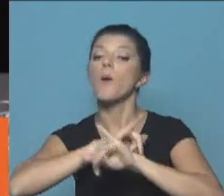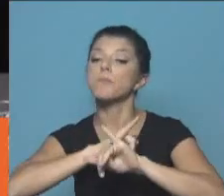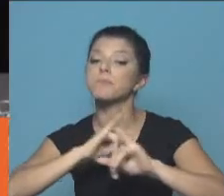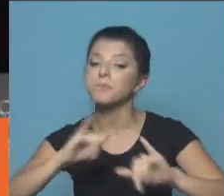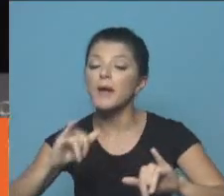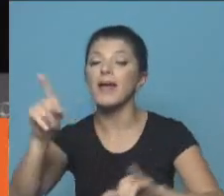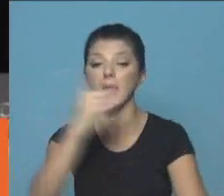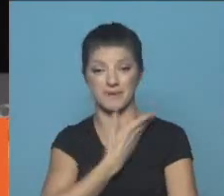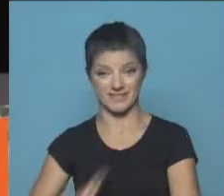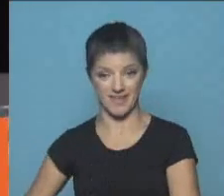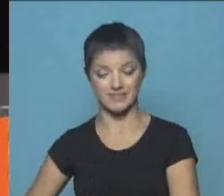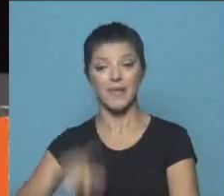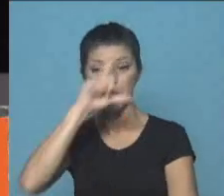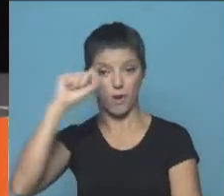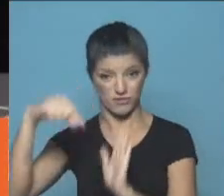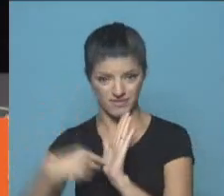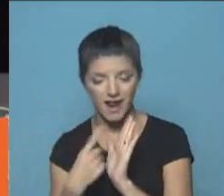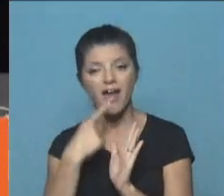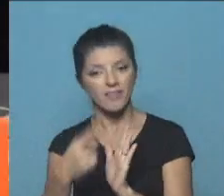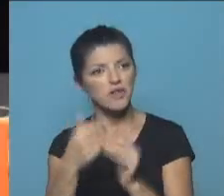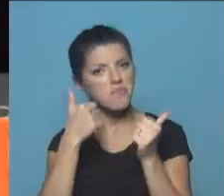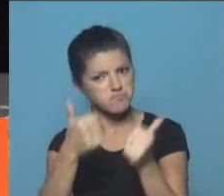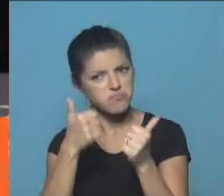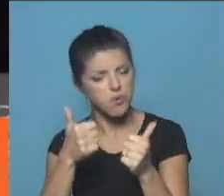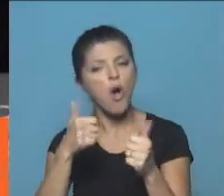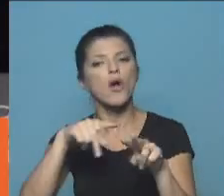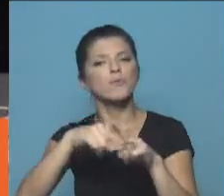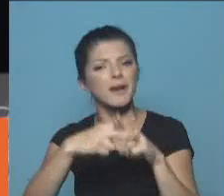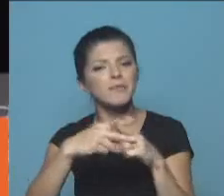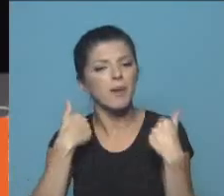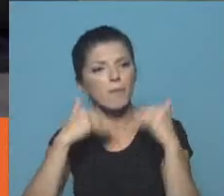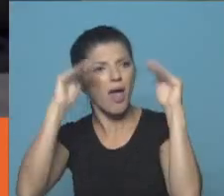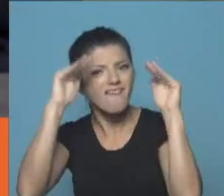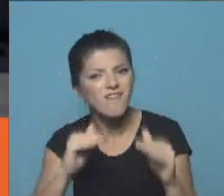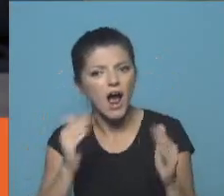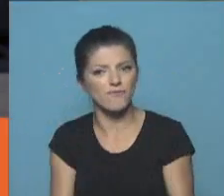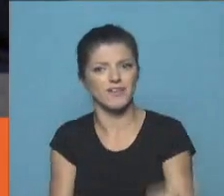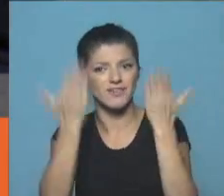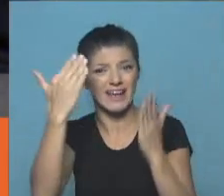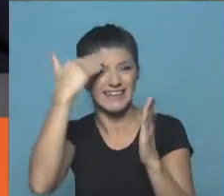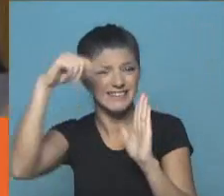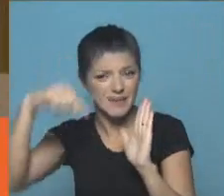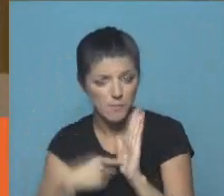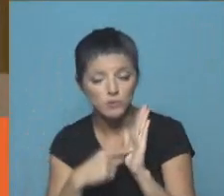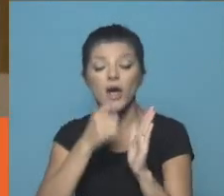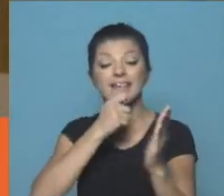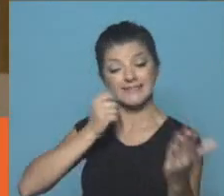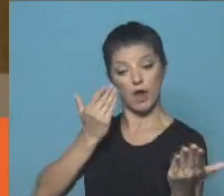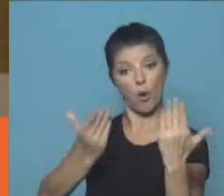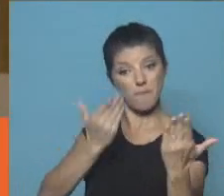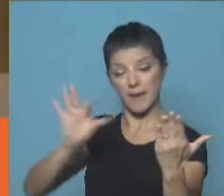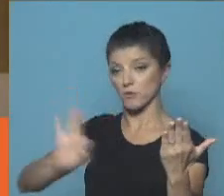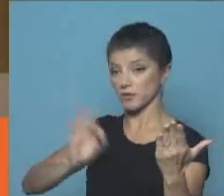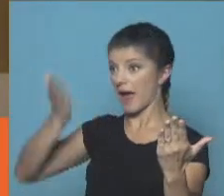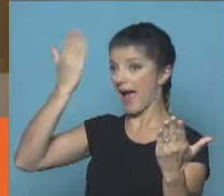ratificó el éxito de la contracción económica como instrumento para bajar la inflación en 15 puntos, comparándolo con el